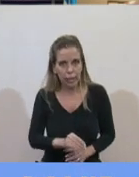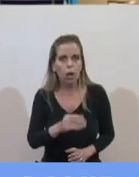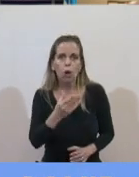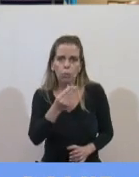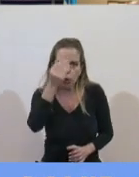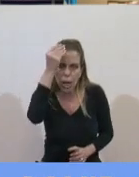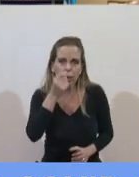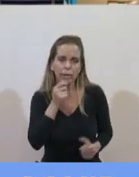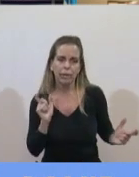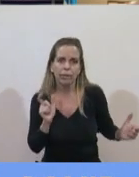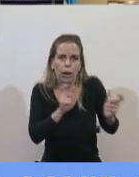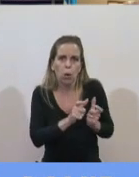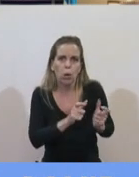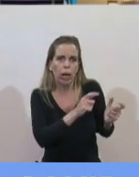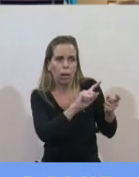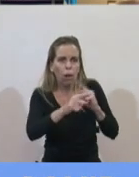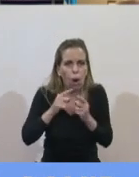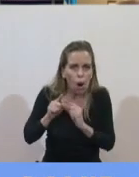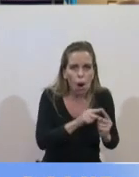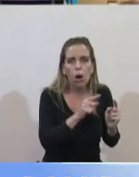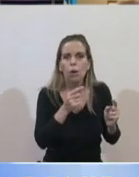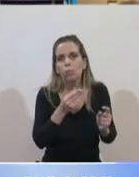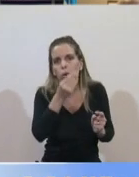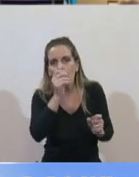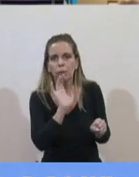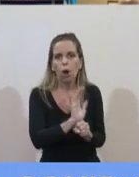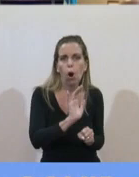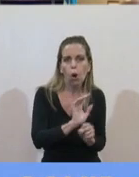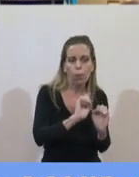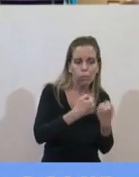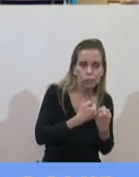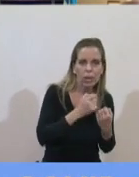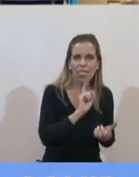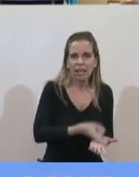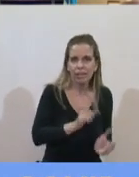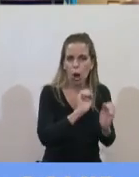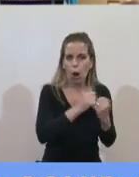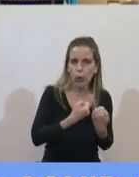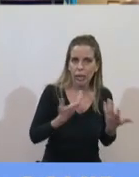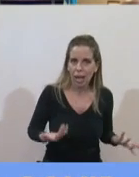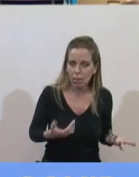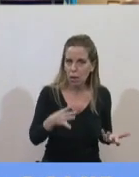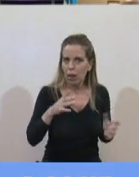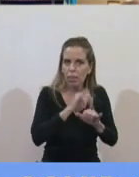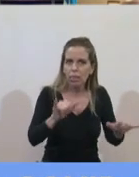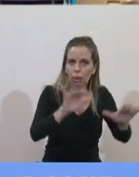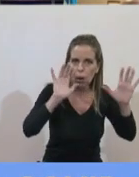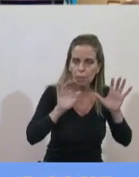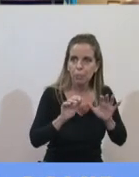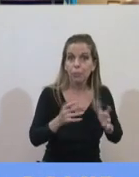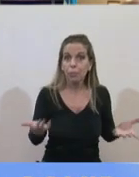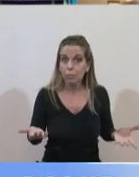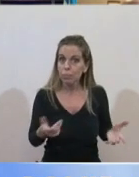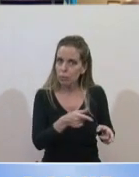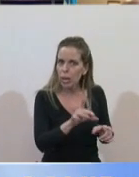con una enorme incertidumbre y con información limitada sí y esas son las dificultosas condiciones en las que hay que tomar las